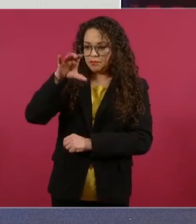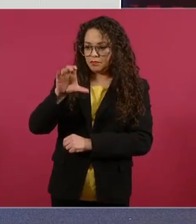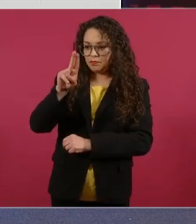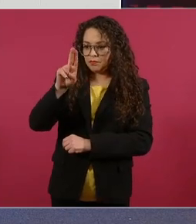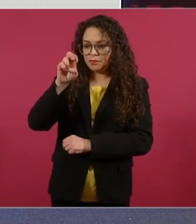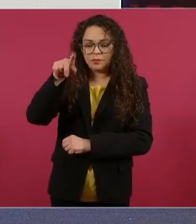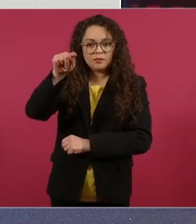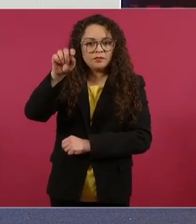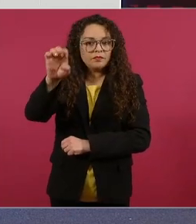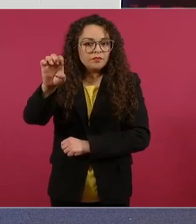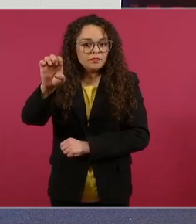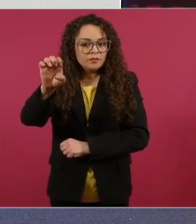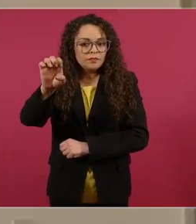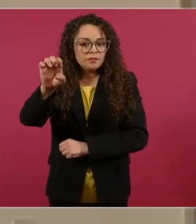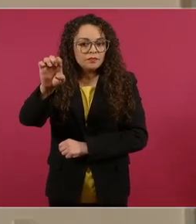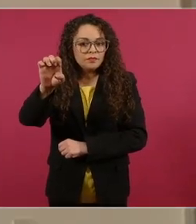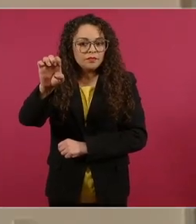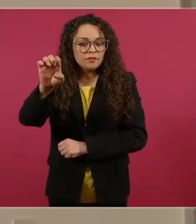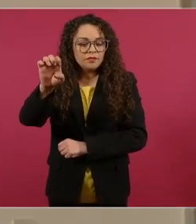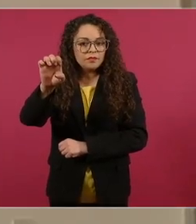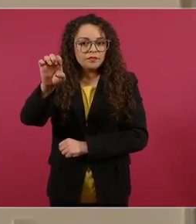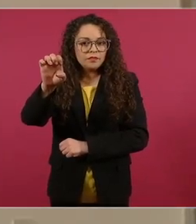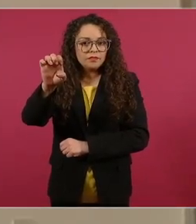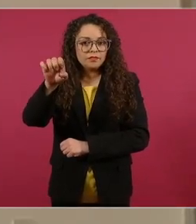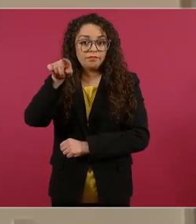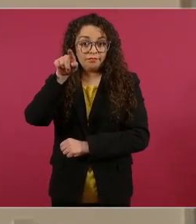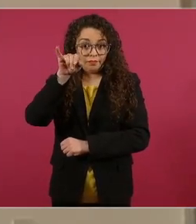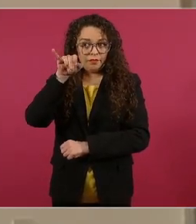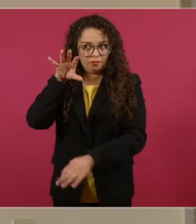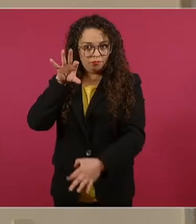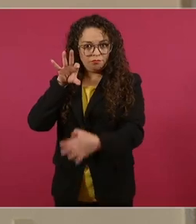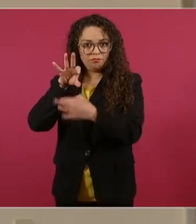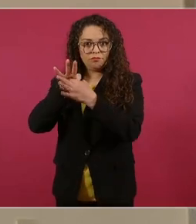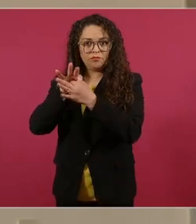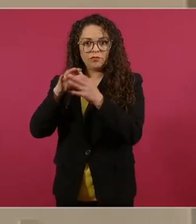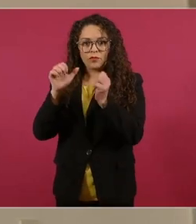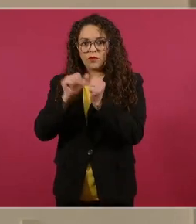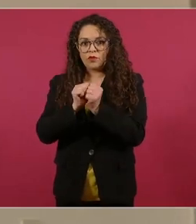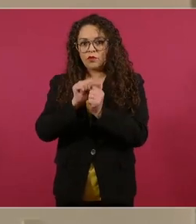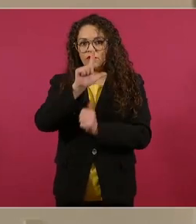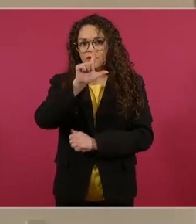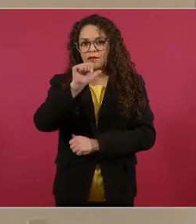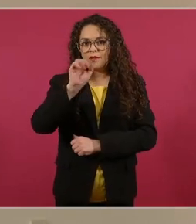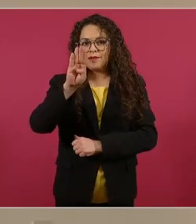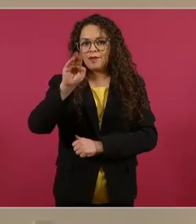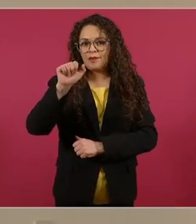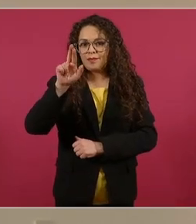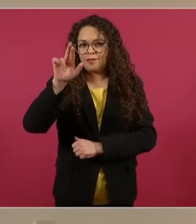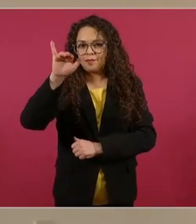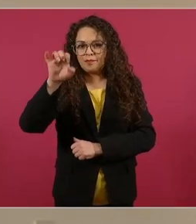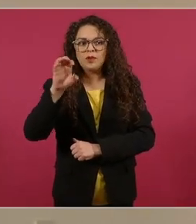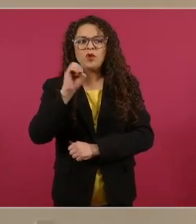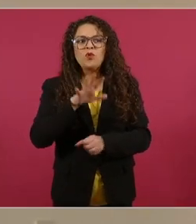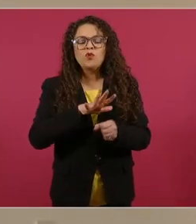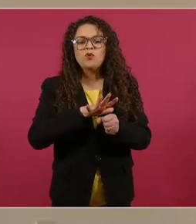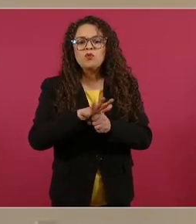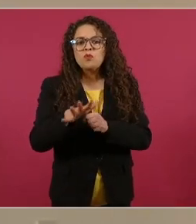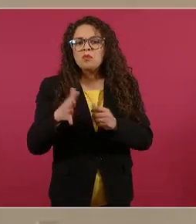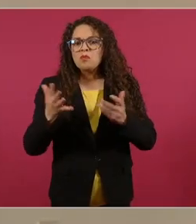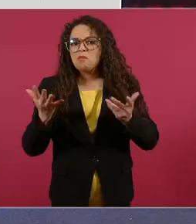que tuvo que ver con la Barbie, o qué tuvo que ver con la Barbie, que diga